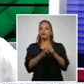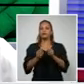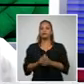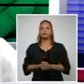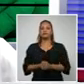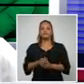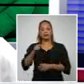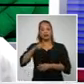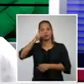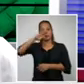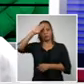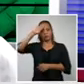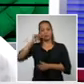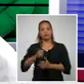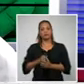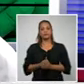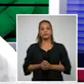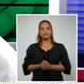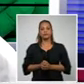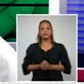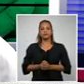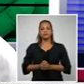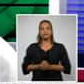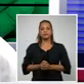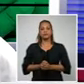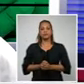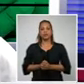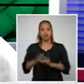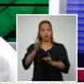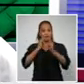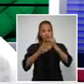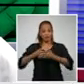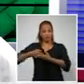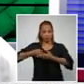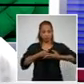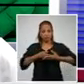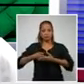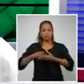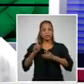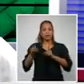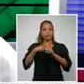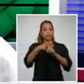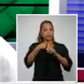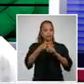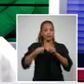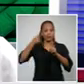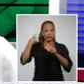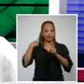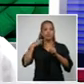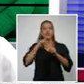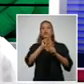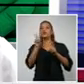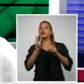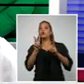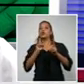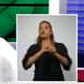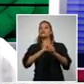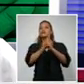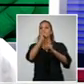país. Estos lactantes que se diagnosticaron ayer, los 2 eran contactos de